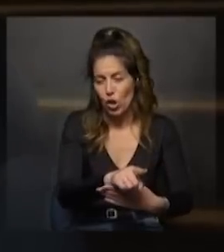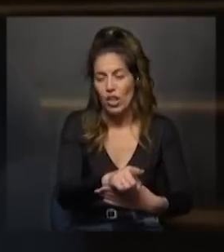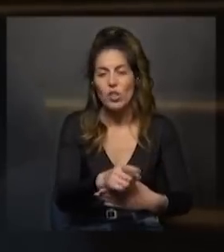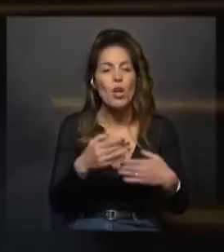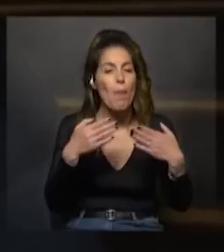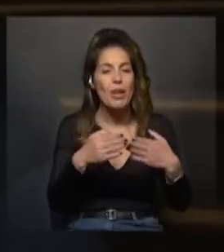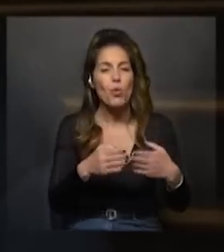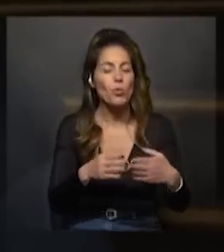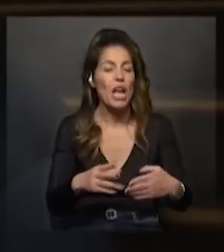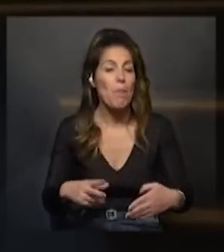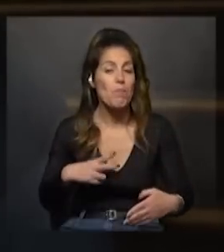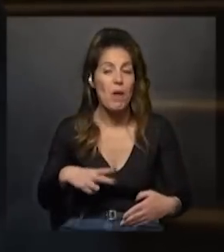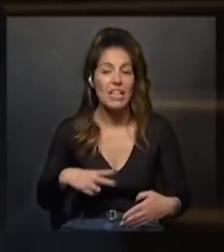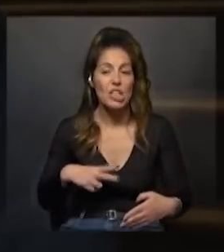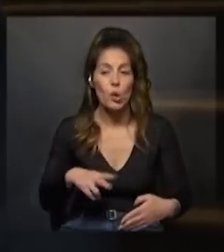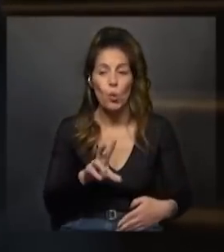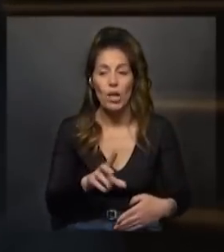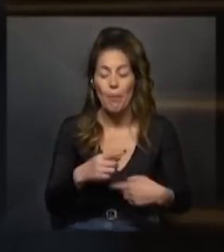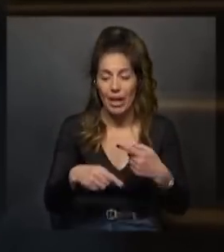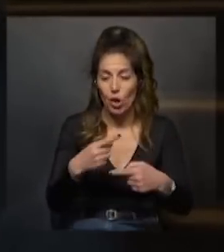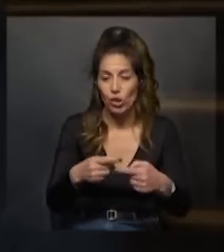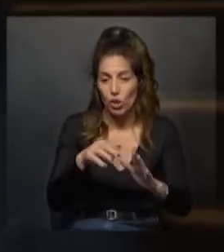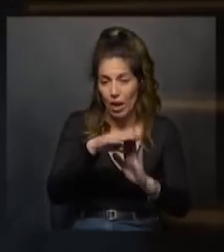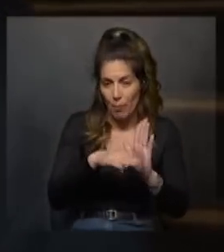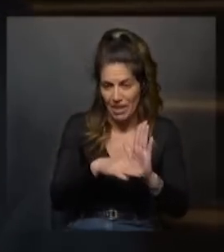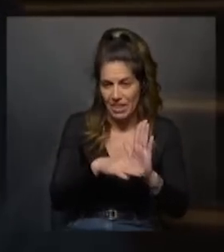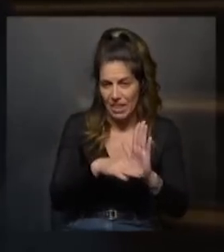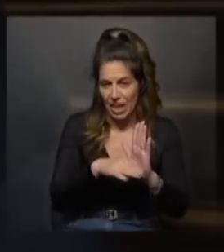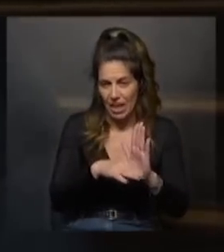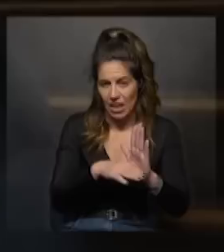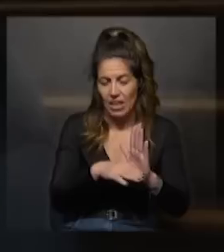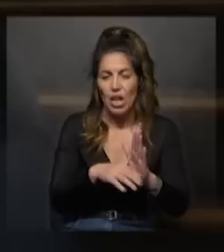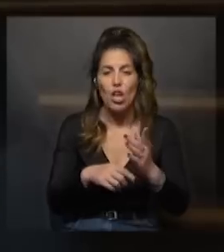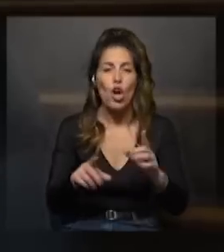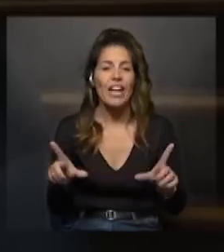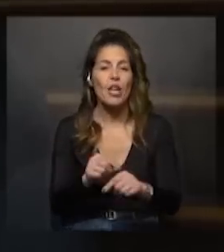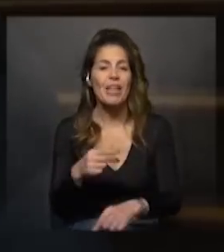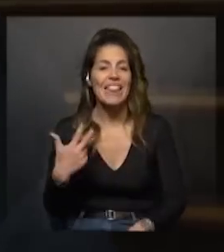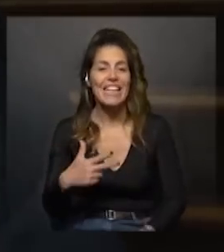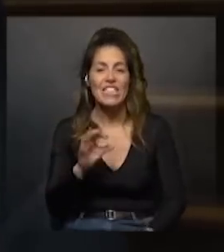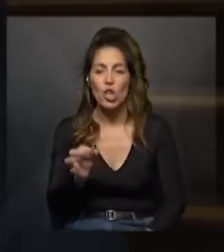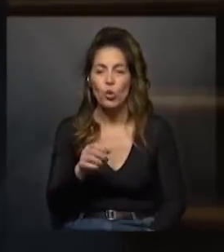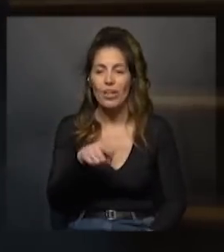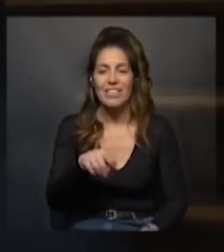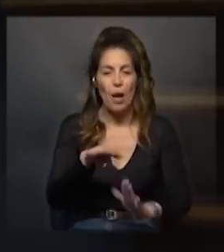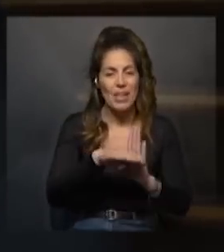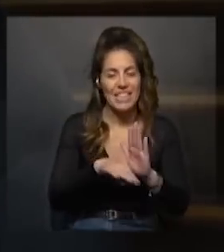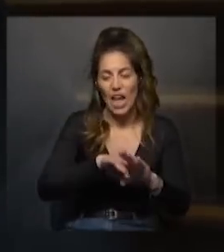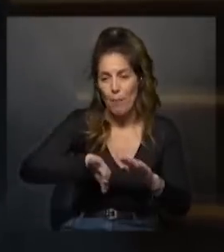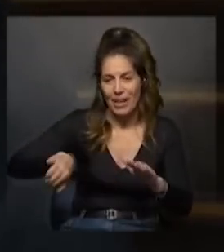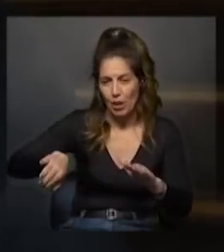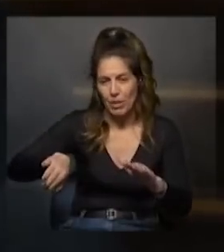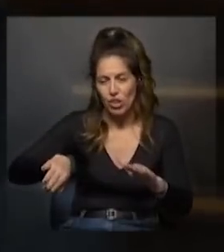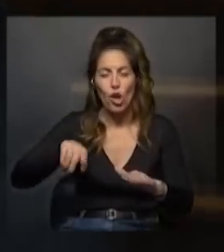consulta particular para seguir manteniendo la medida cautelar lo que termina el 13 de octubre es esa medida de apartamiento y